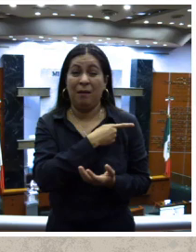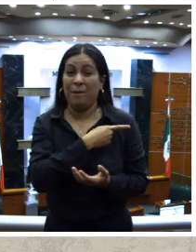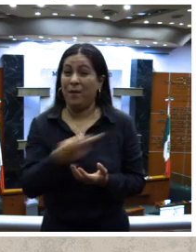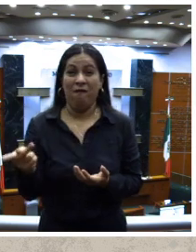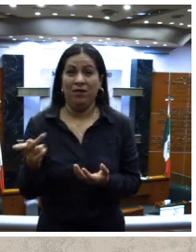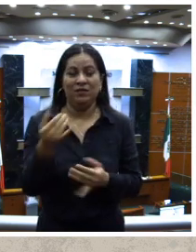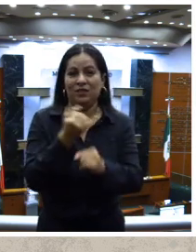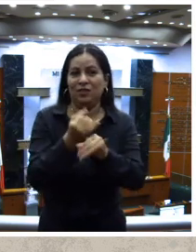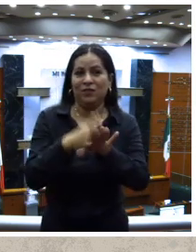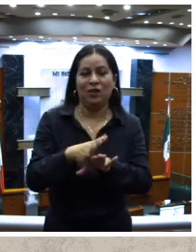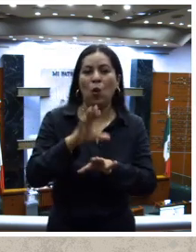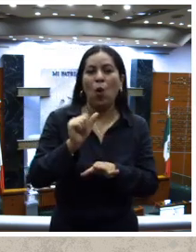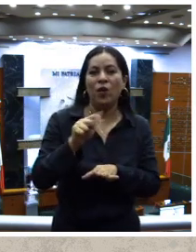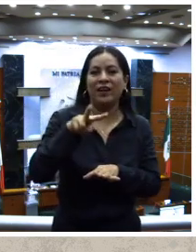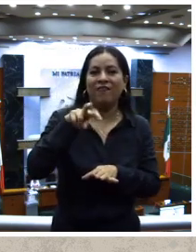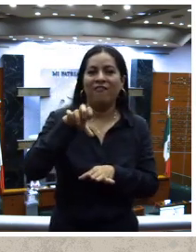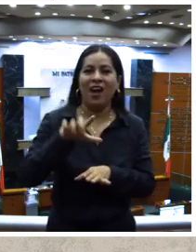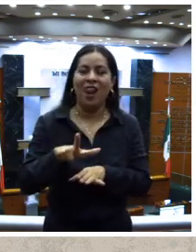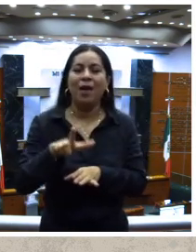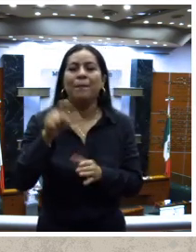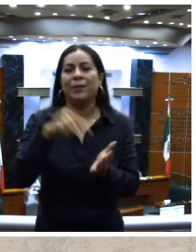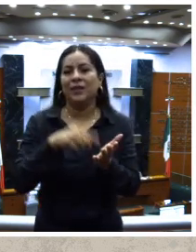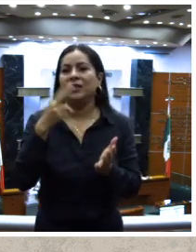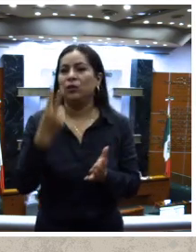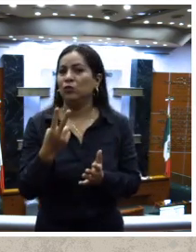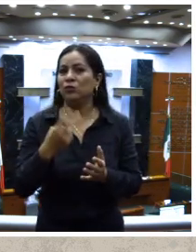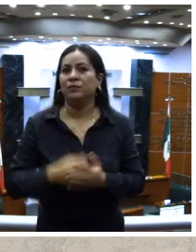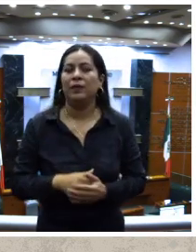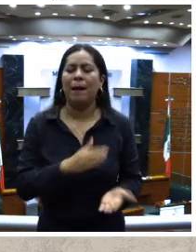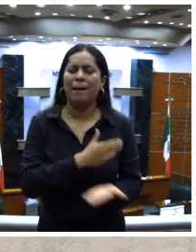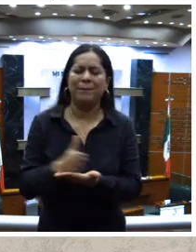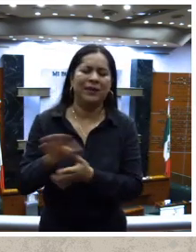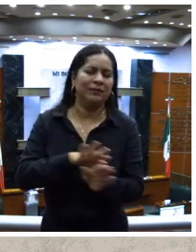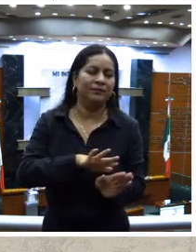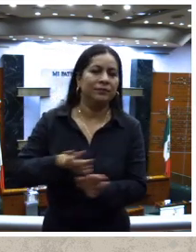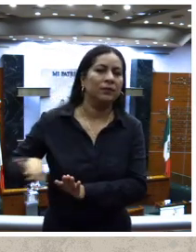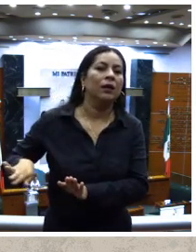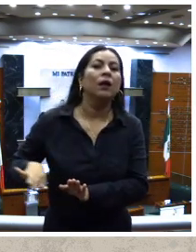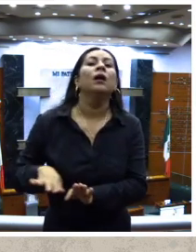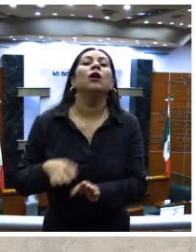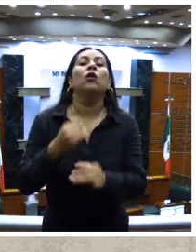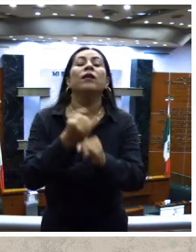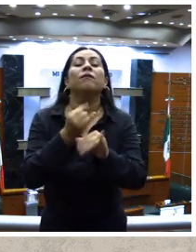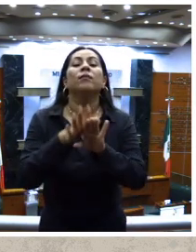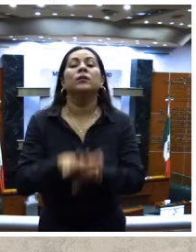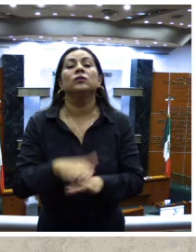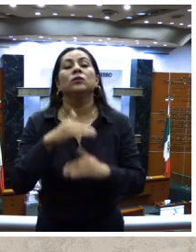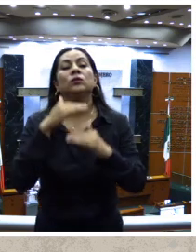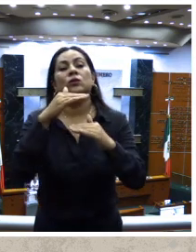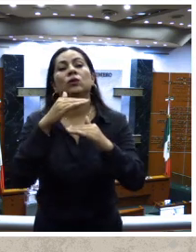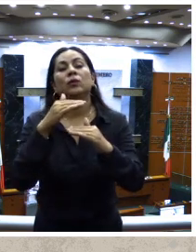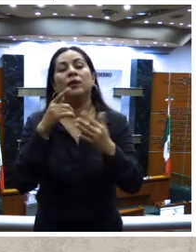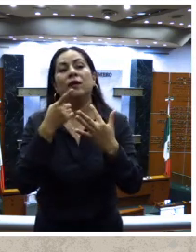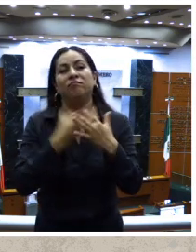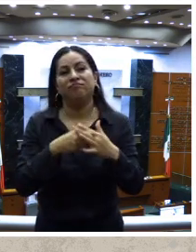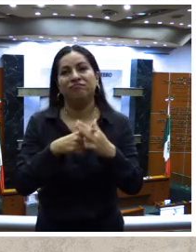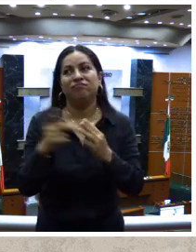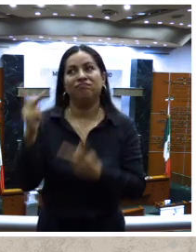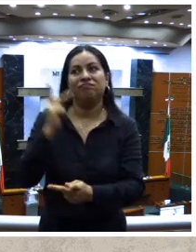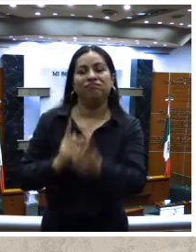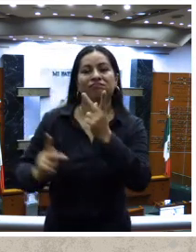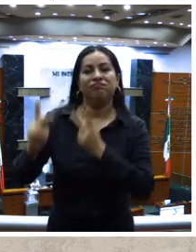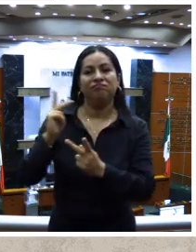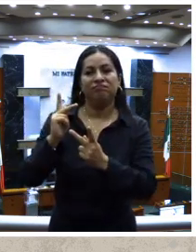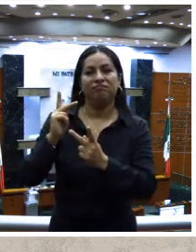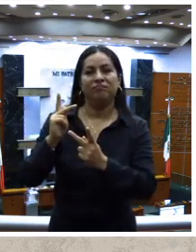a datos del Coneval 2022. Por otro lado, de acuerdo con la información sobre finanzas